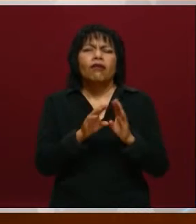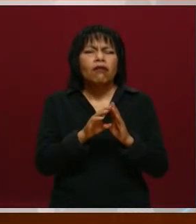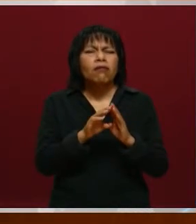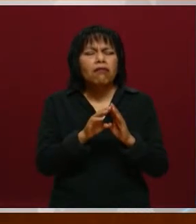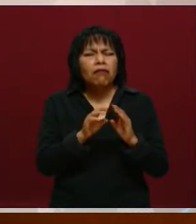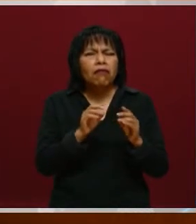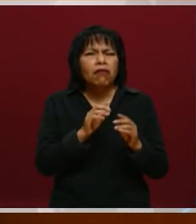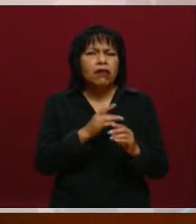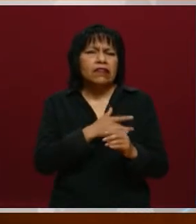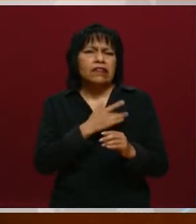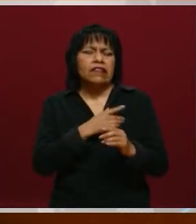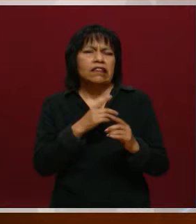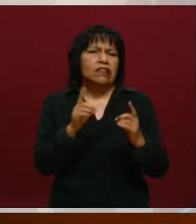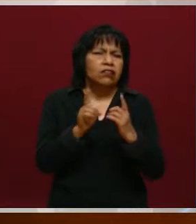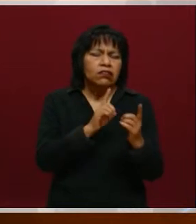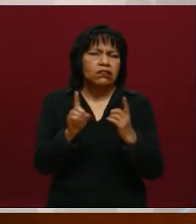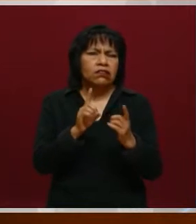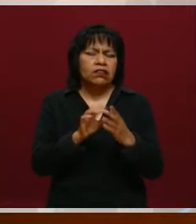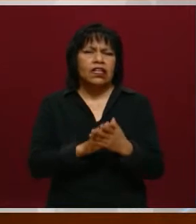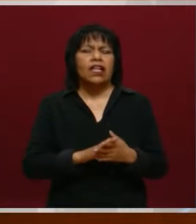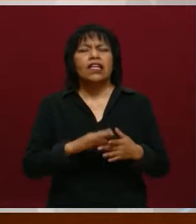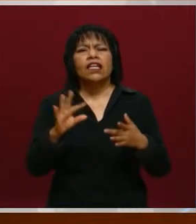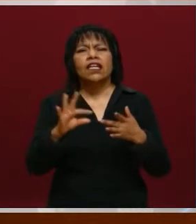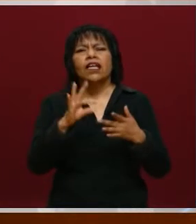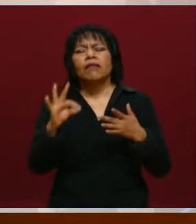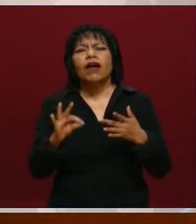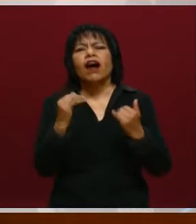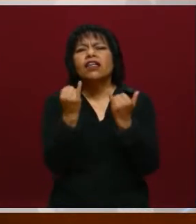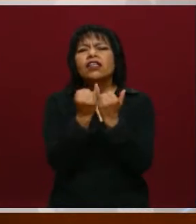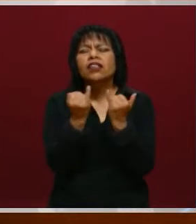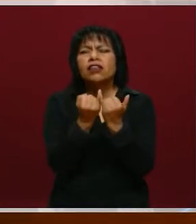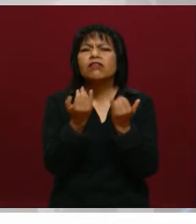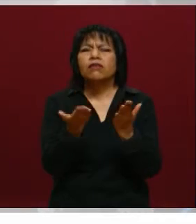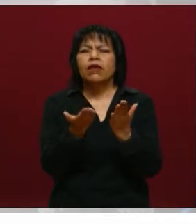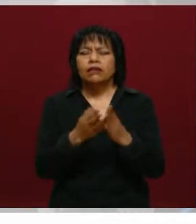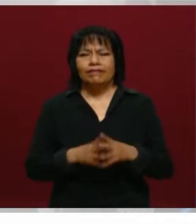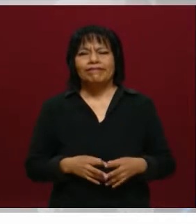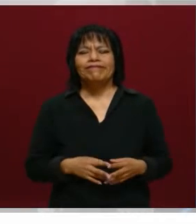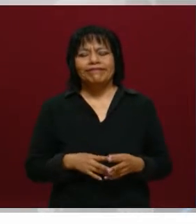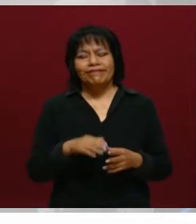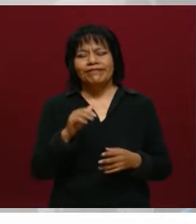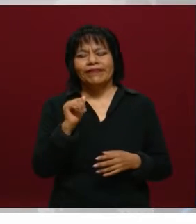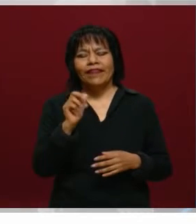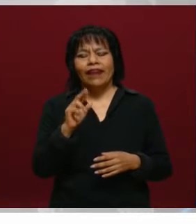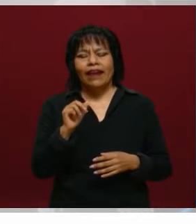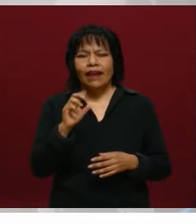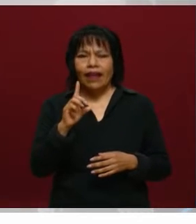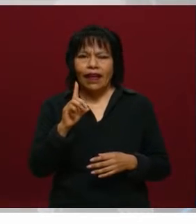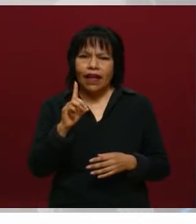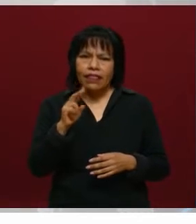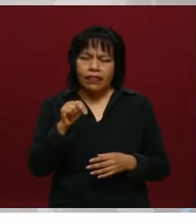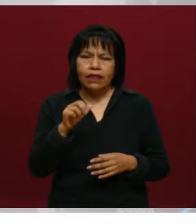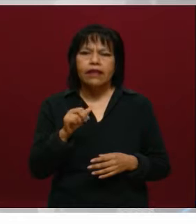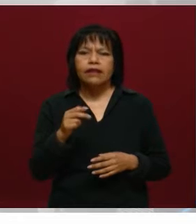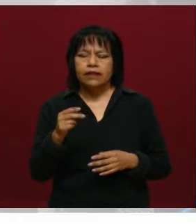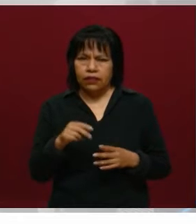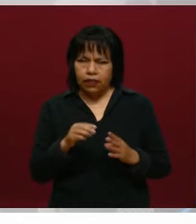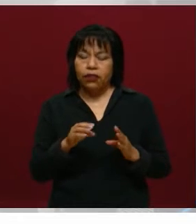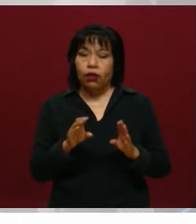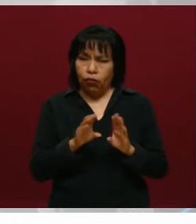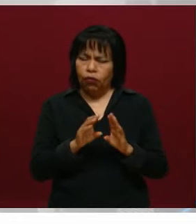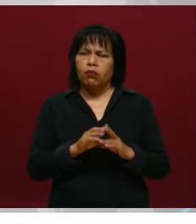y pedagógico de estas cartillas éticas adelante áreas de favor este sentido social y